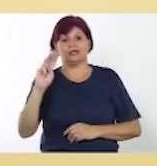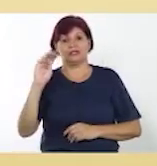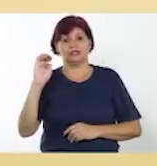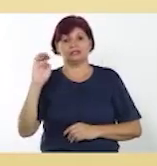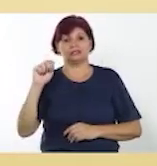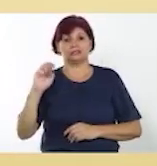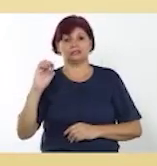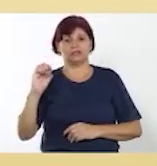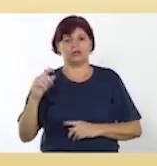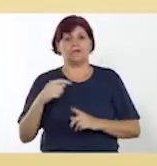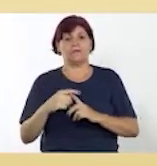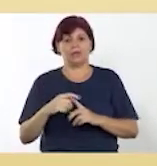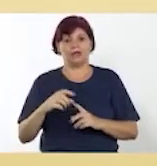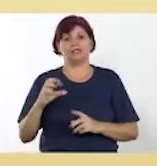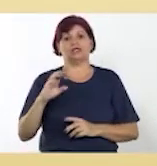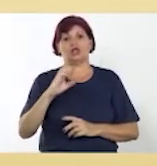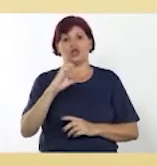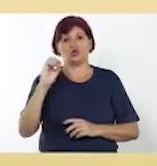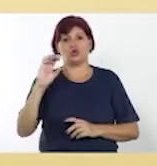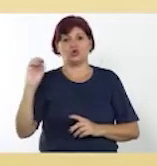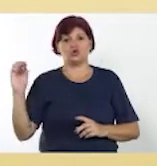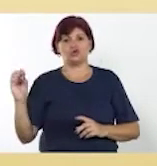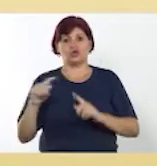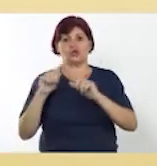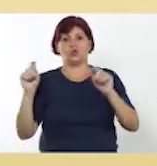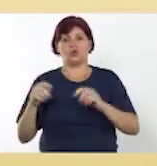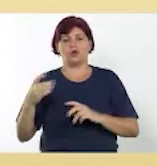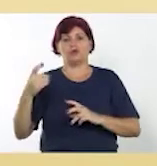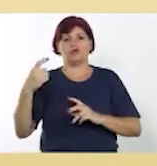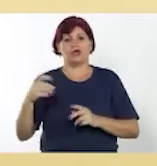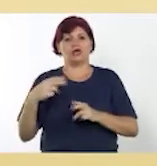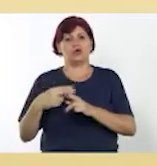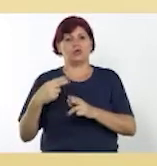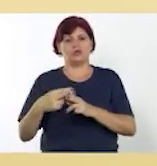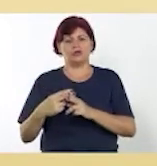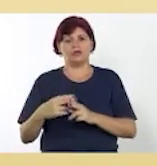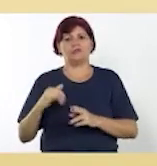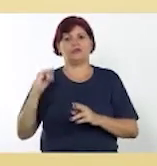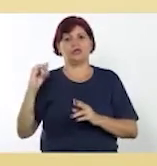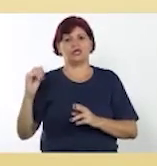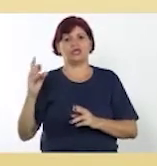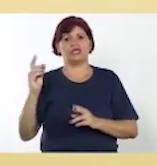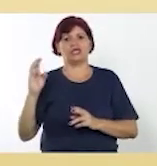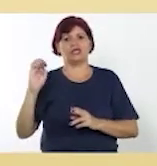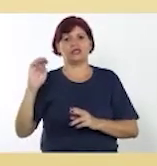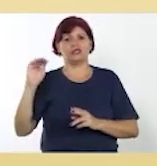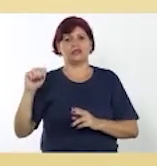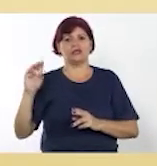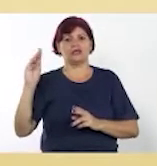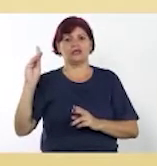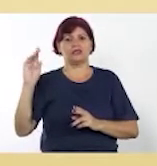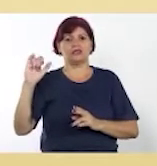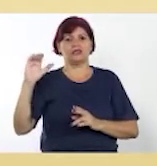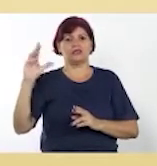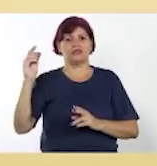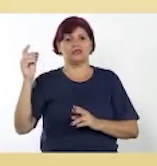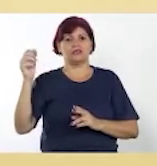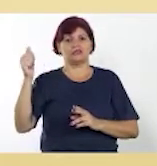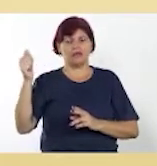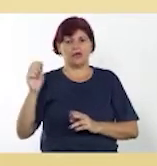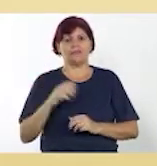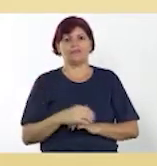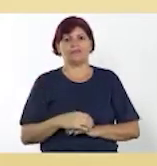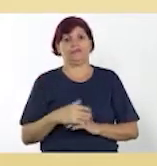el seno cuadrado de x más el coseno cuadrado de x es lo que llamamos identidad